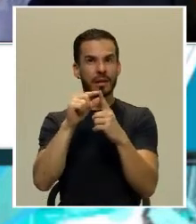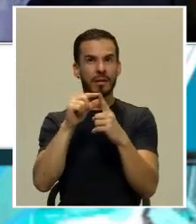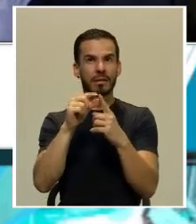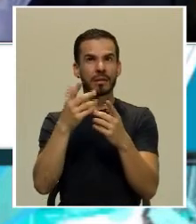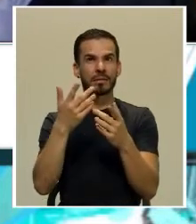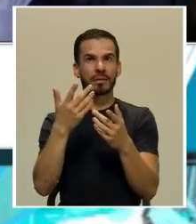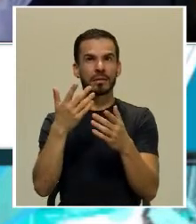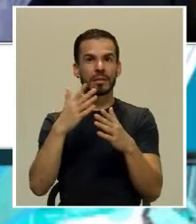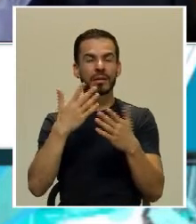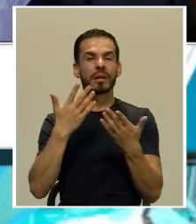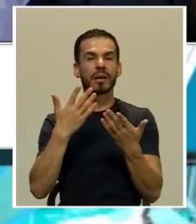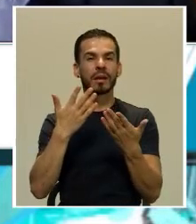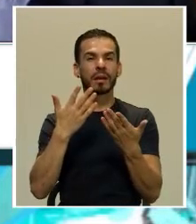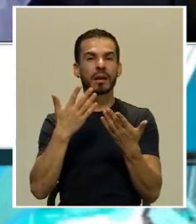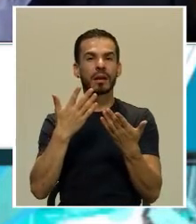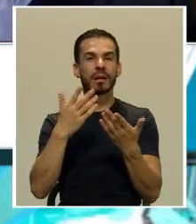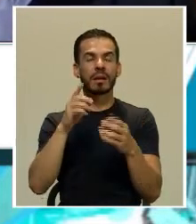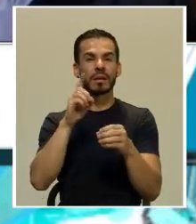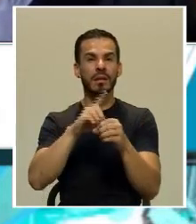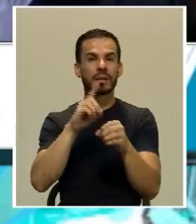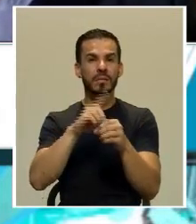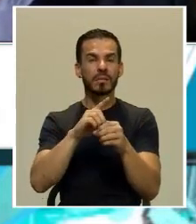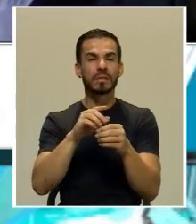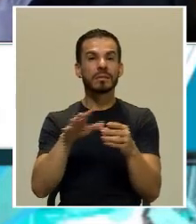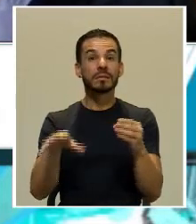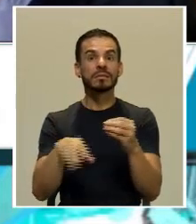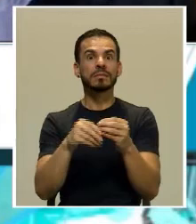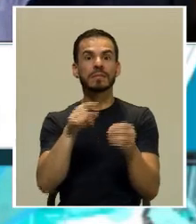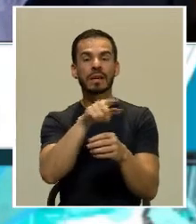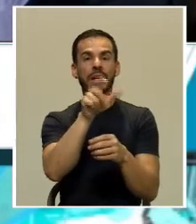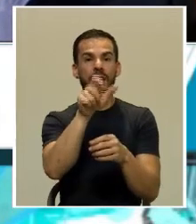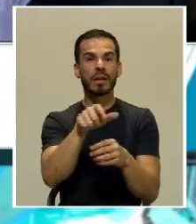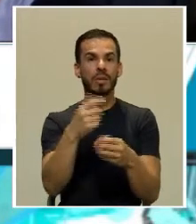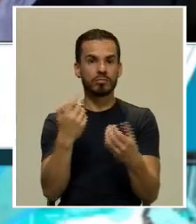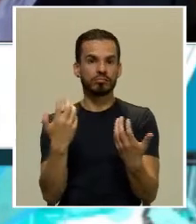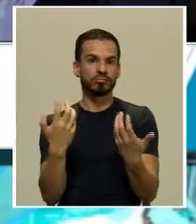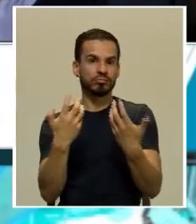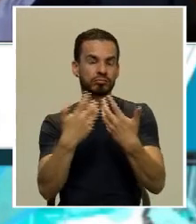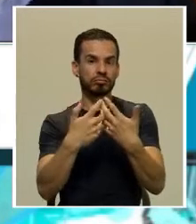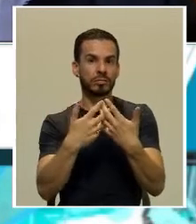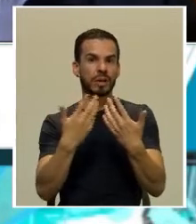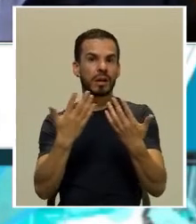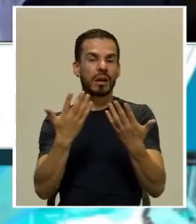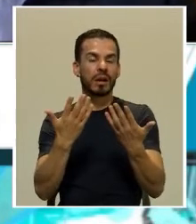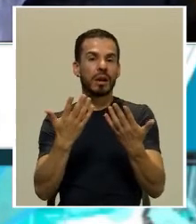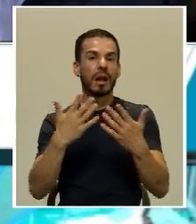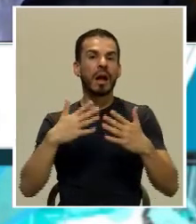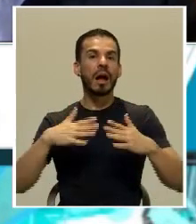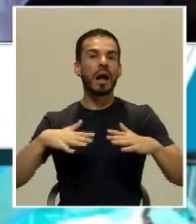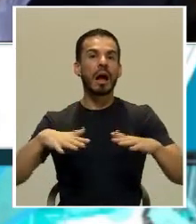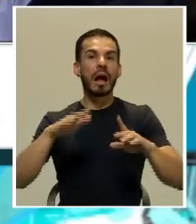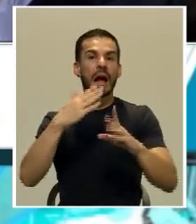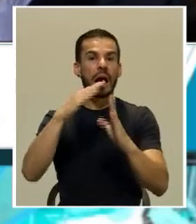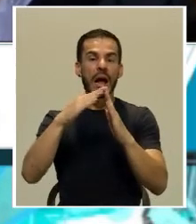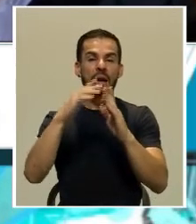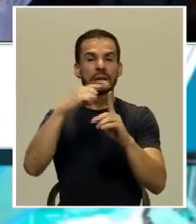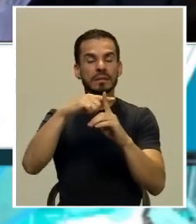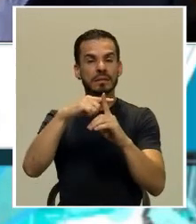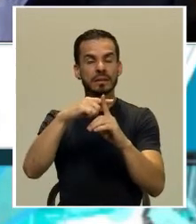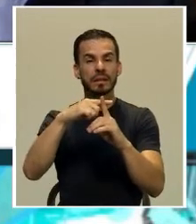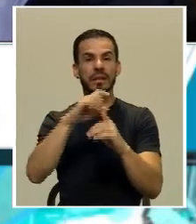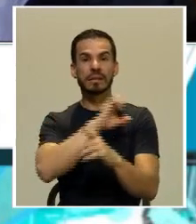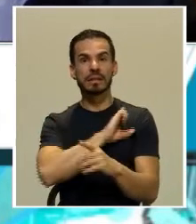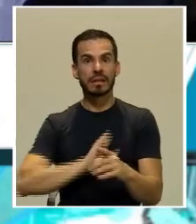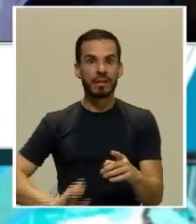palabra en diputados, además, que son muy afines a las iglesias